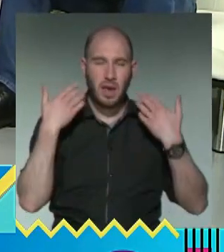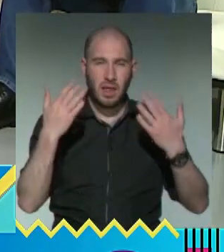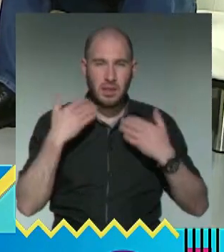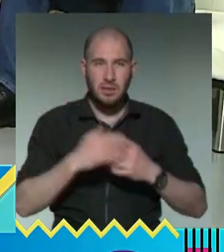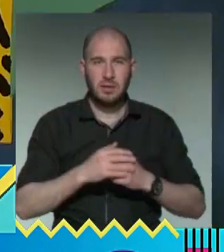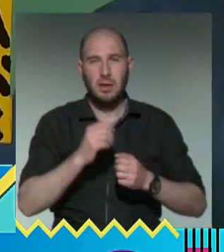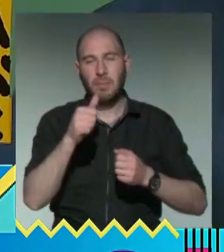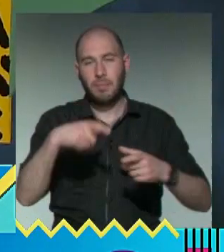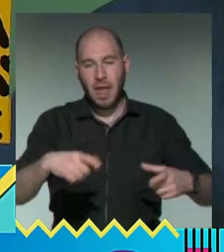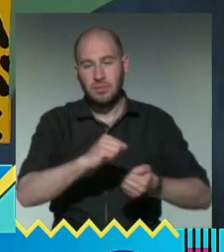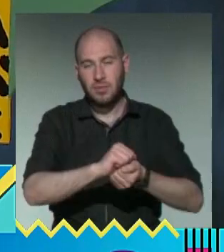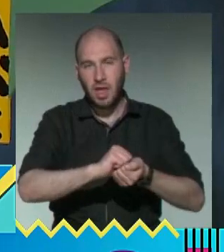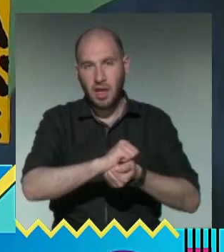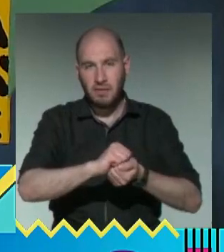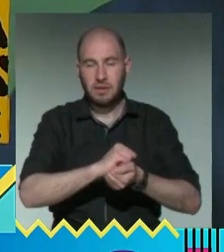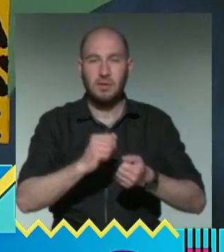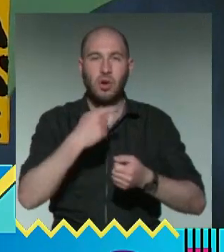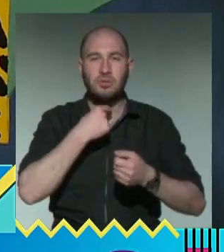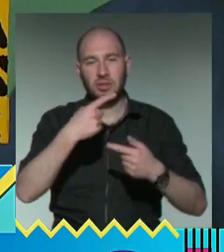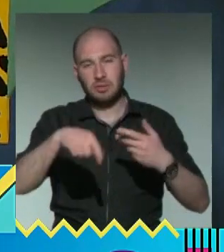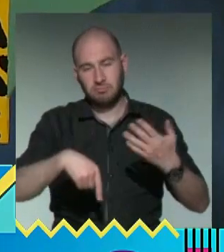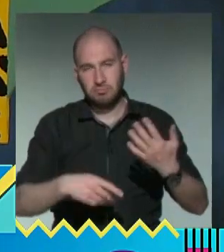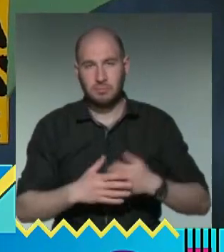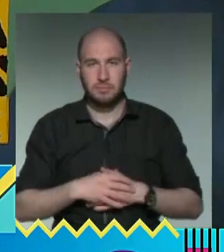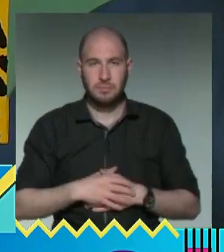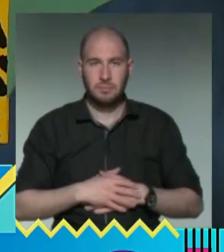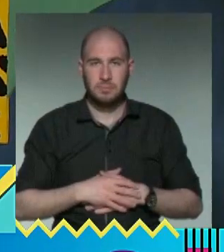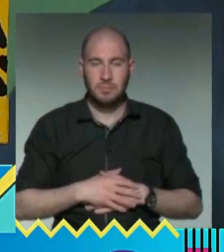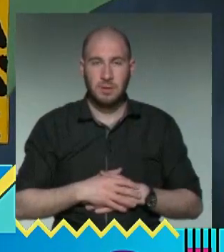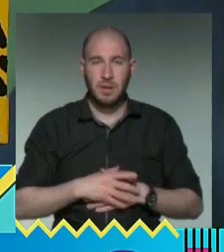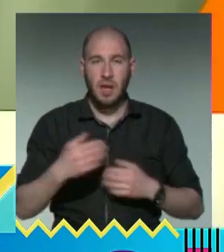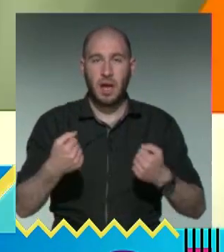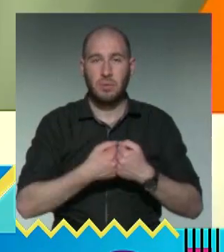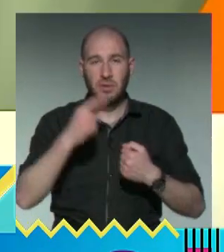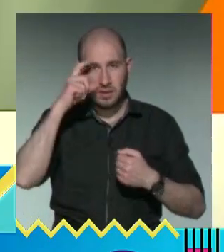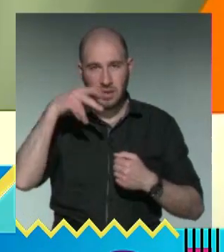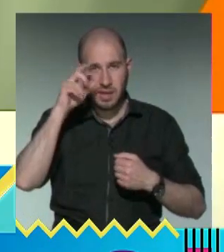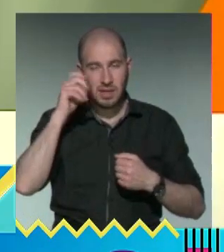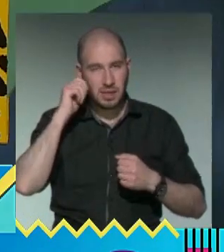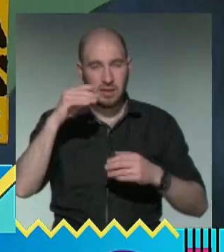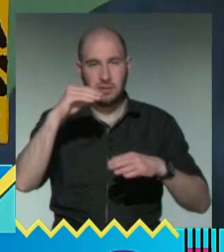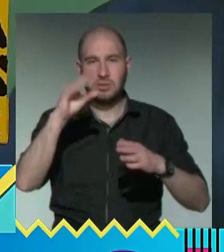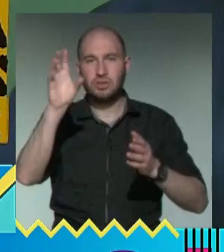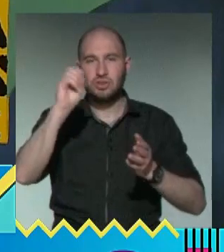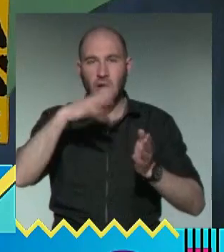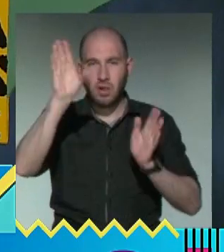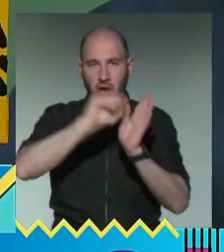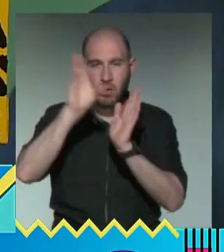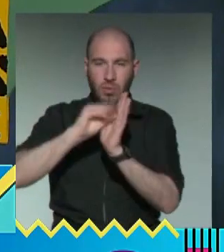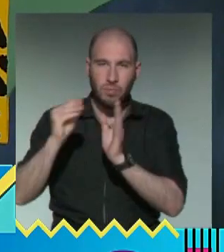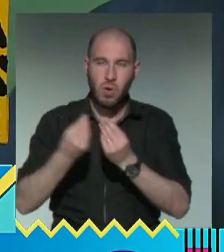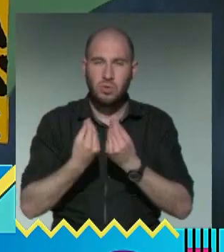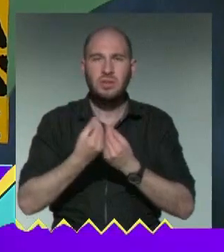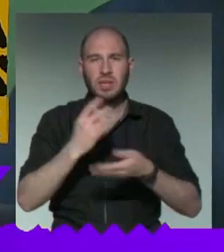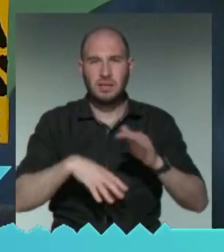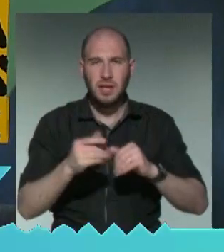el lavado de los platos, para la cocina, etc. Y se hizo un convenio con Energe, se instalaron varios paneles solares y lo que se